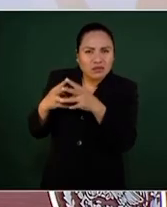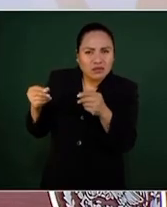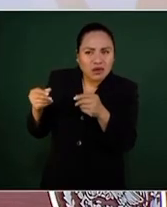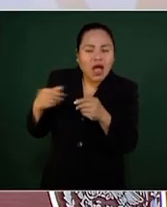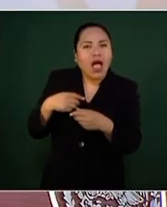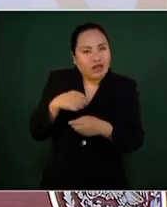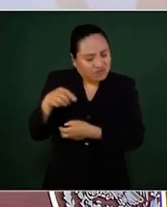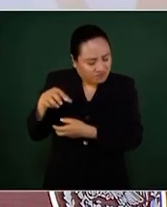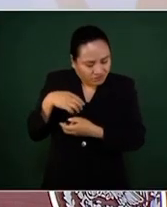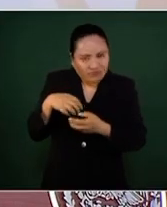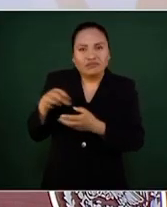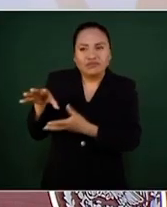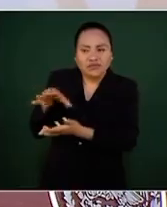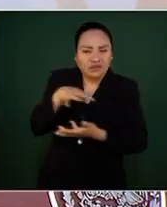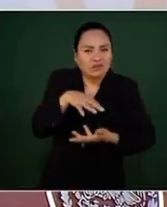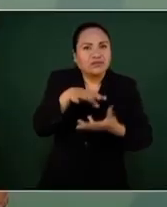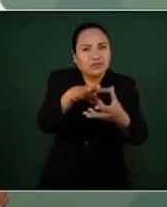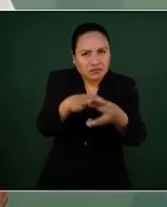No tienen por qué